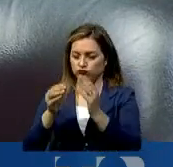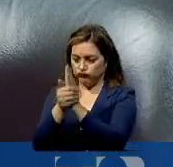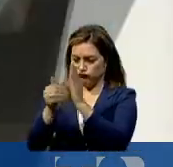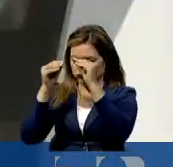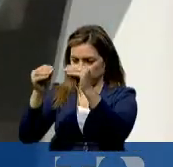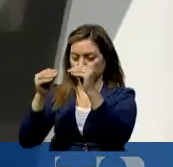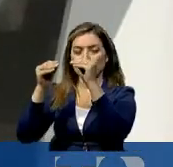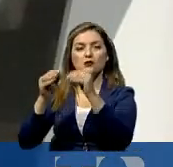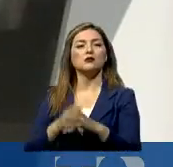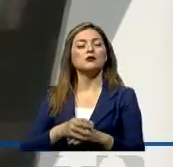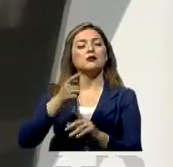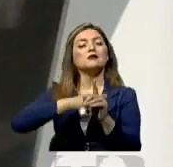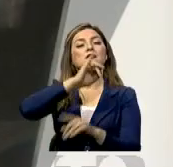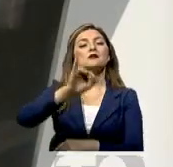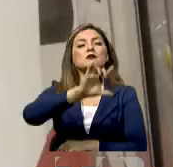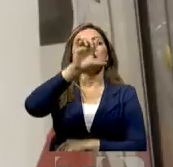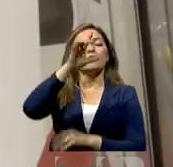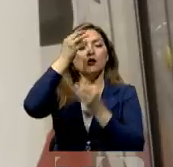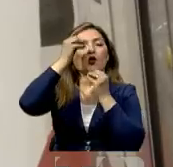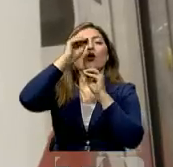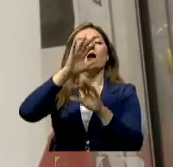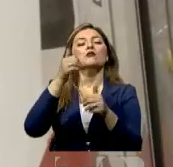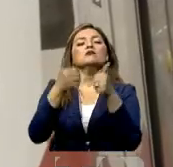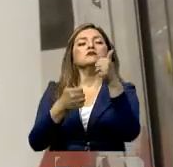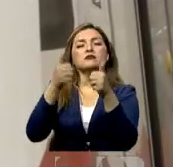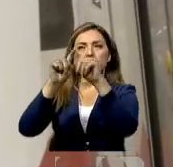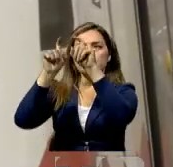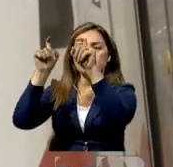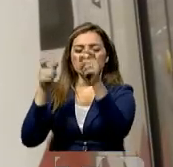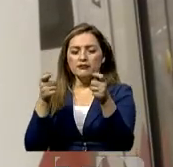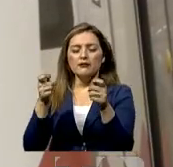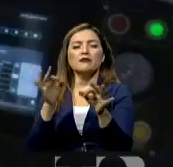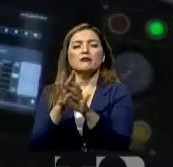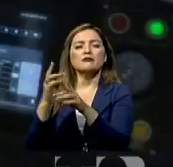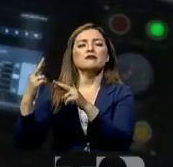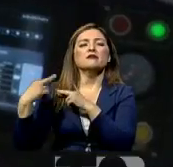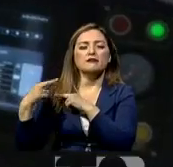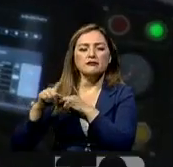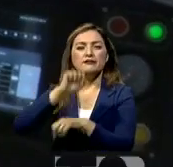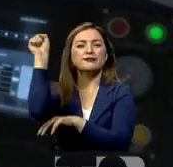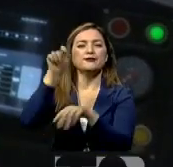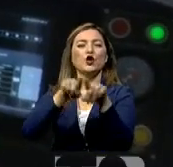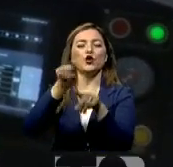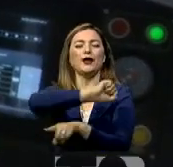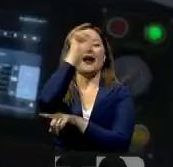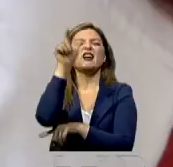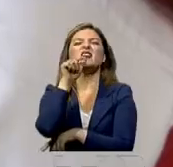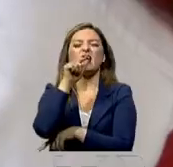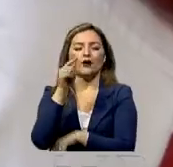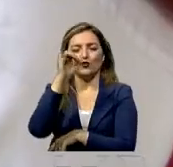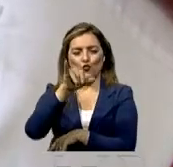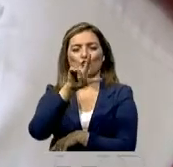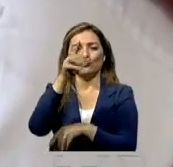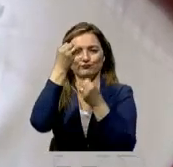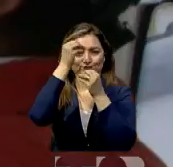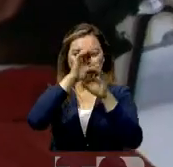en julio tienen previsto dar a conocer cuál será la empresa que operará el metro de quito asimismo las autoridades municipales